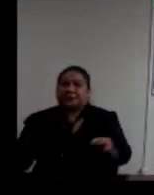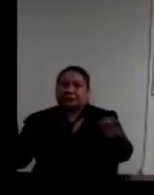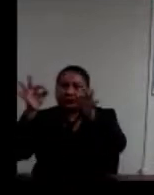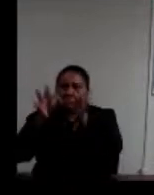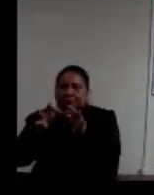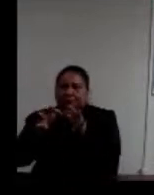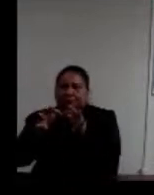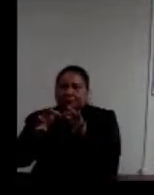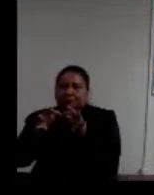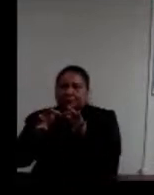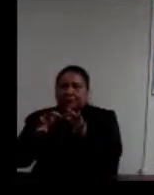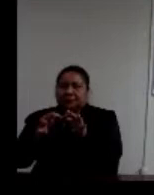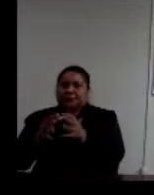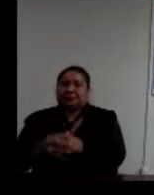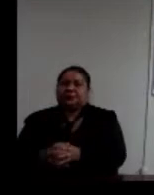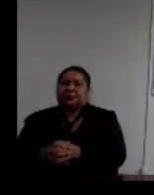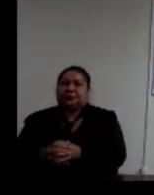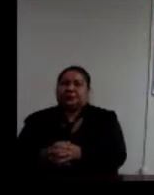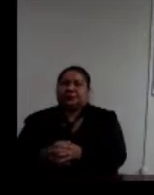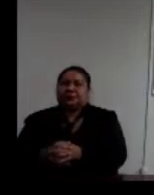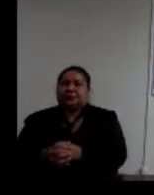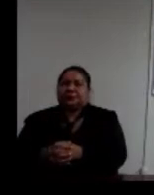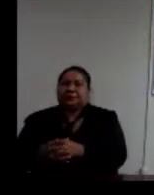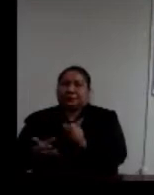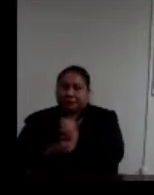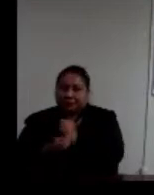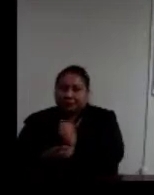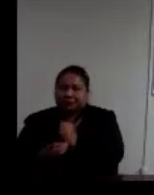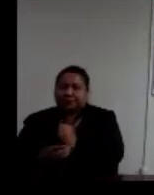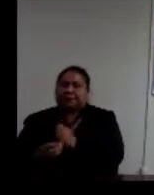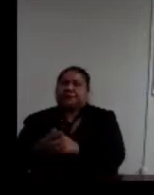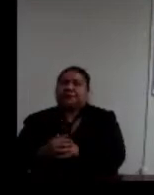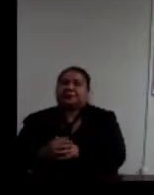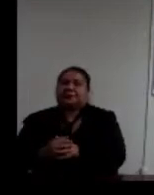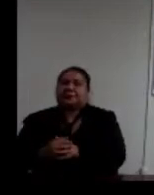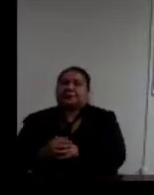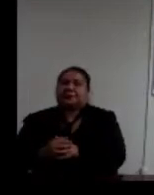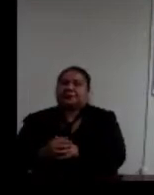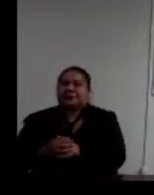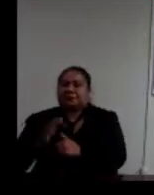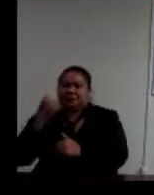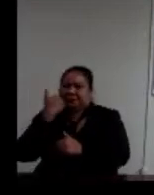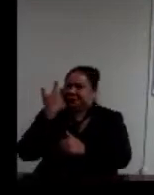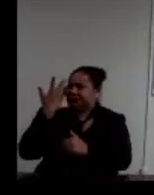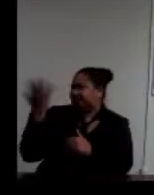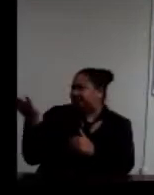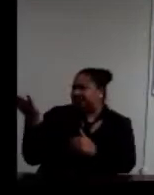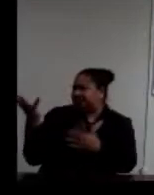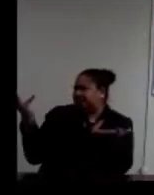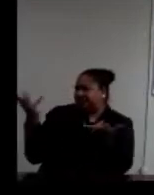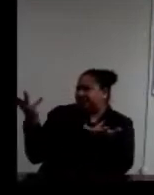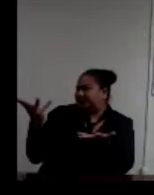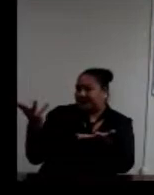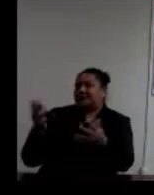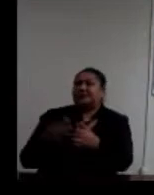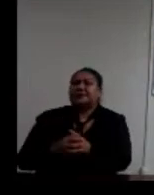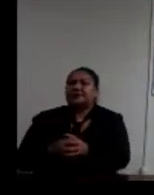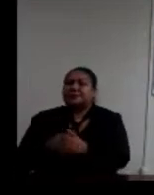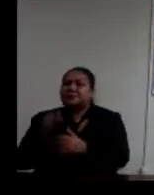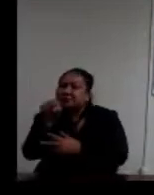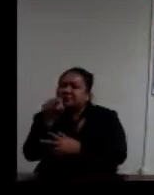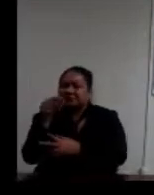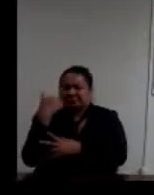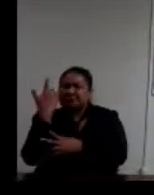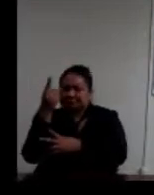el desafío. El desafío puede ser tan abierto en la cuestión de decir, no, no lo voy a hacer, hazlo